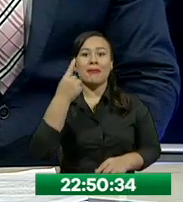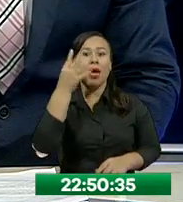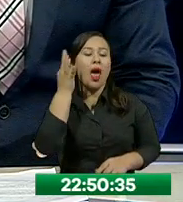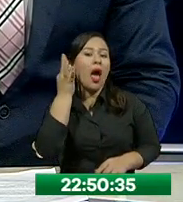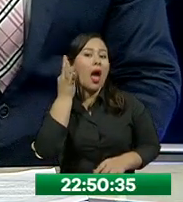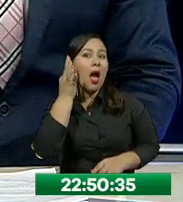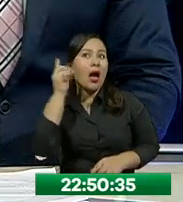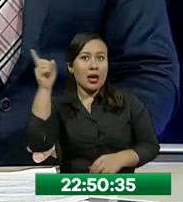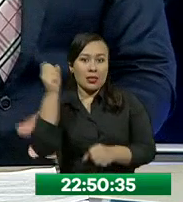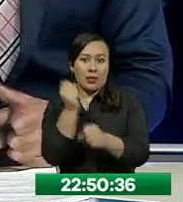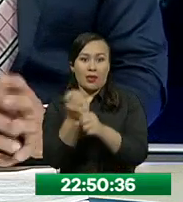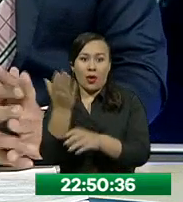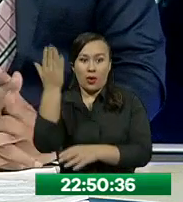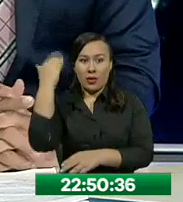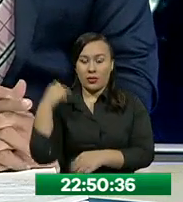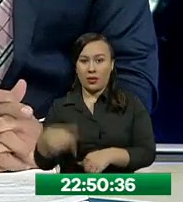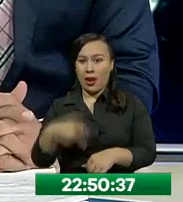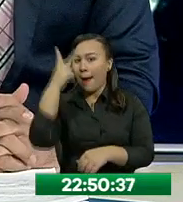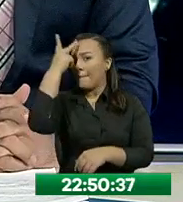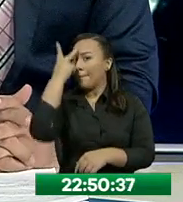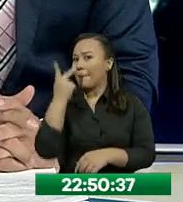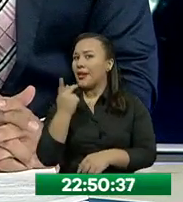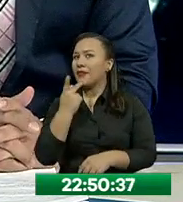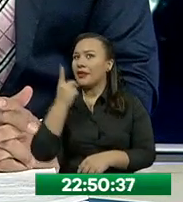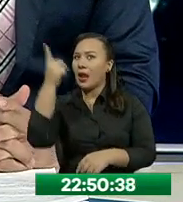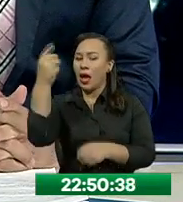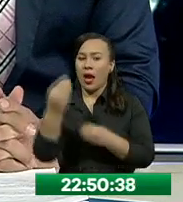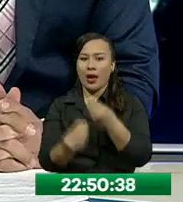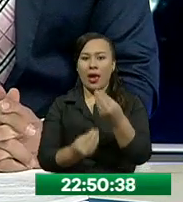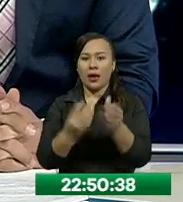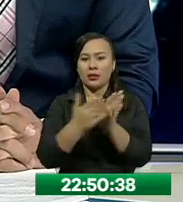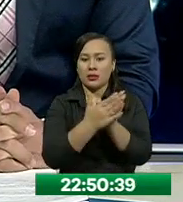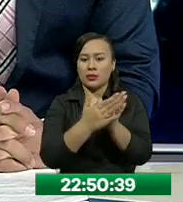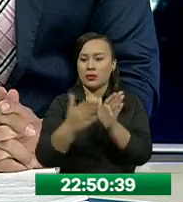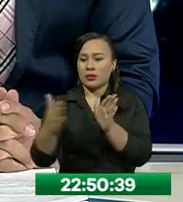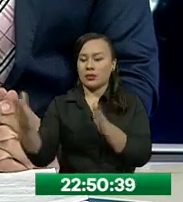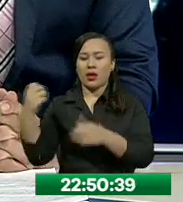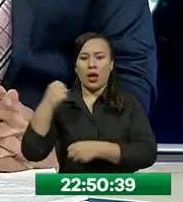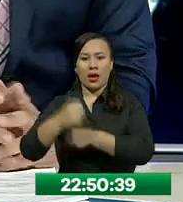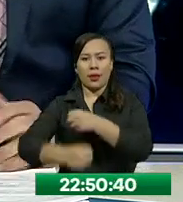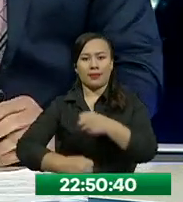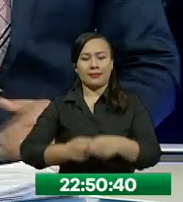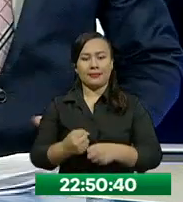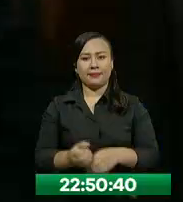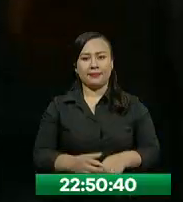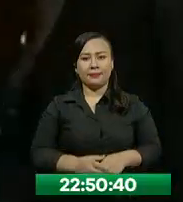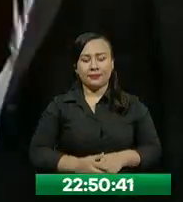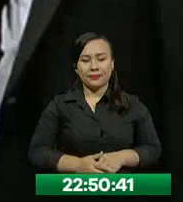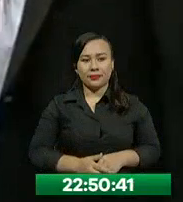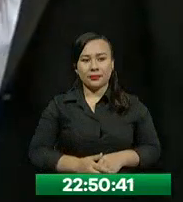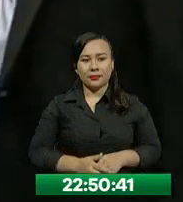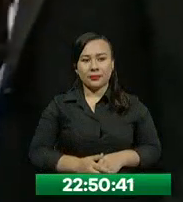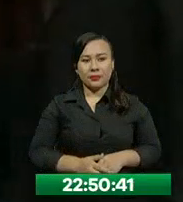ese cargo. Enseguida, un perfil de lo que ha efectuado durante los últimos años.